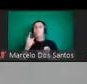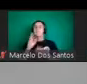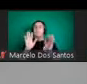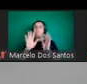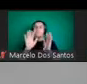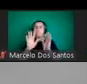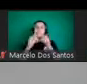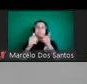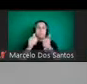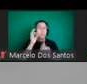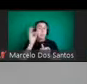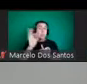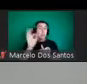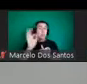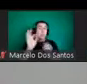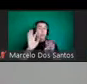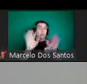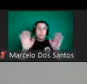algunos